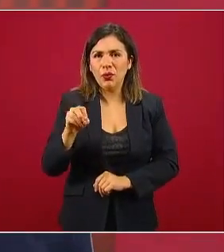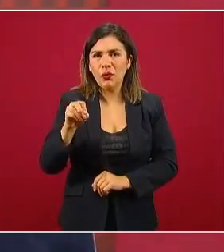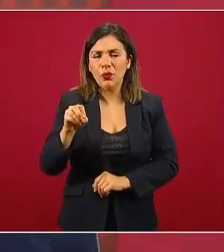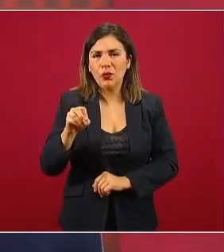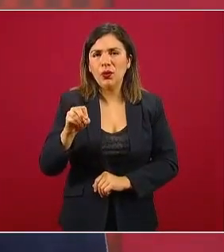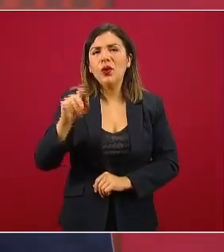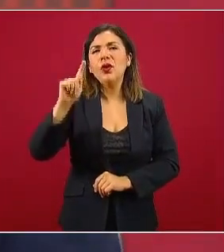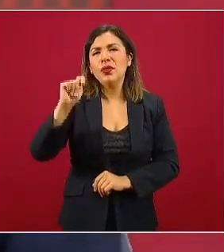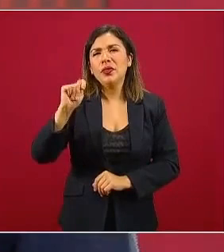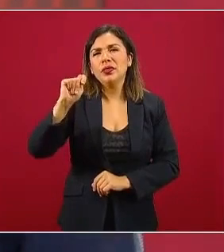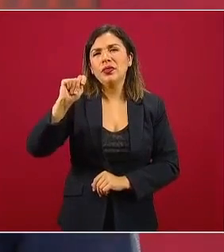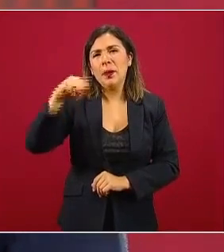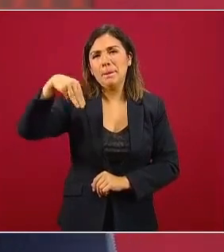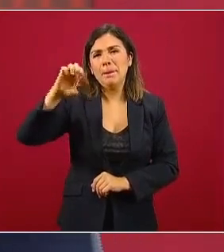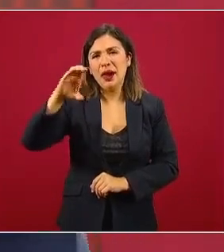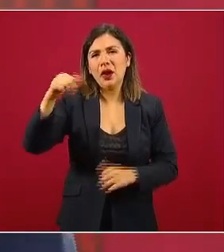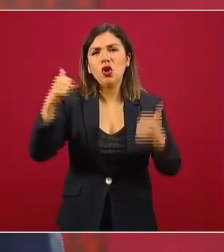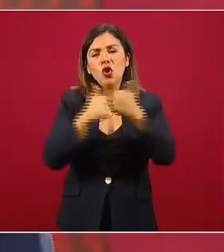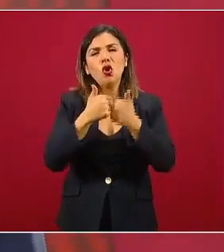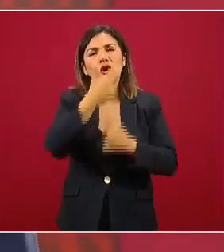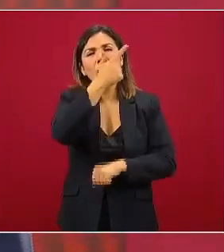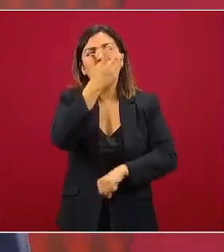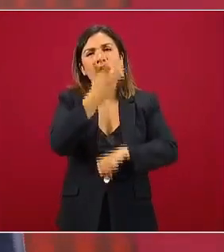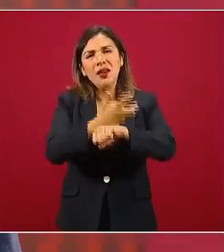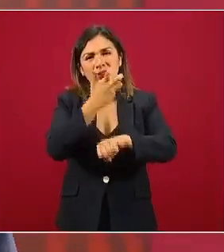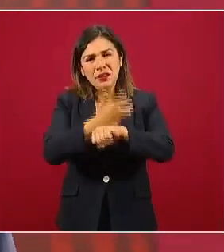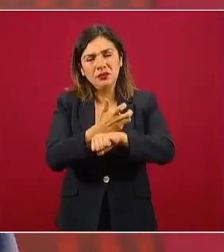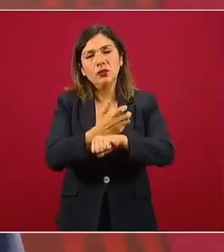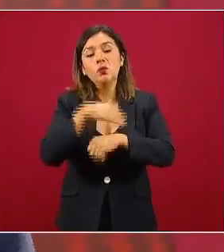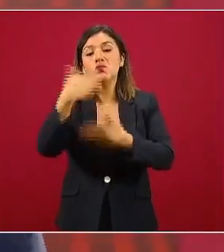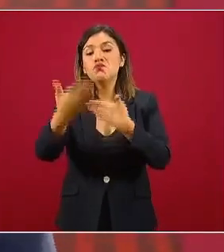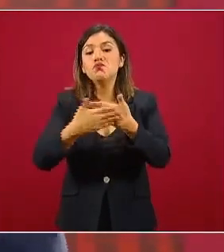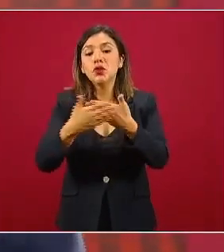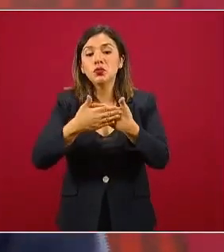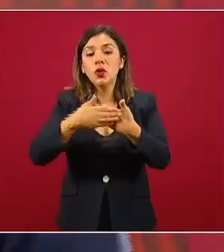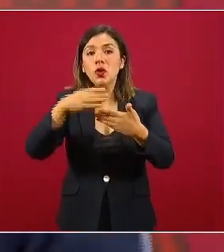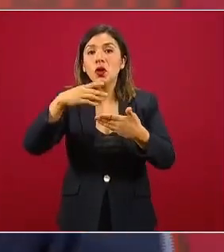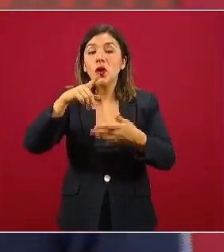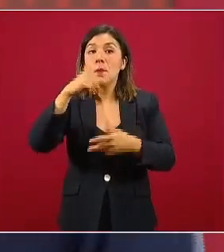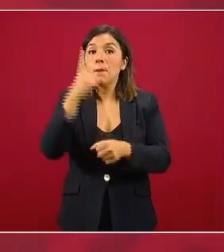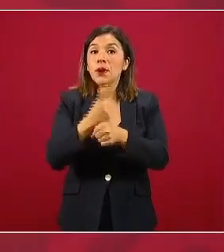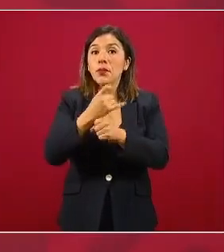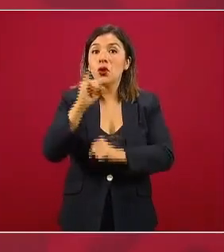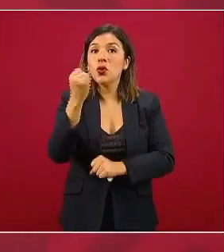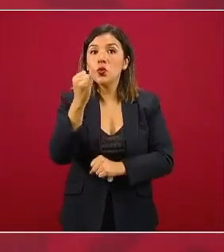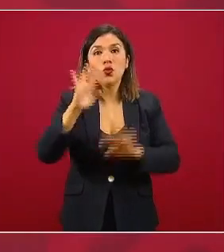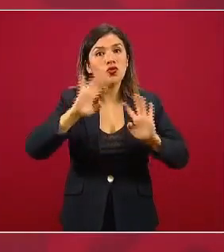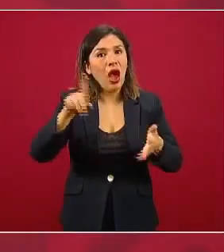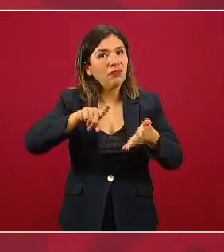de Libre Comercio con Estados Unidos, que va a entrar en vigor el día 1 de julio.